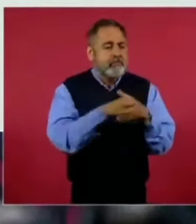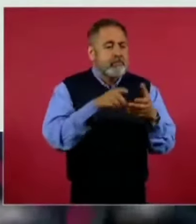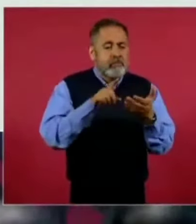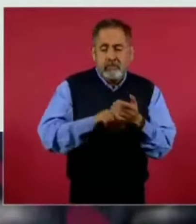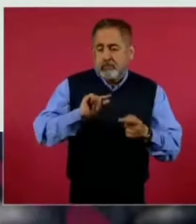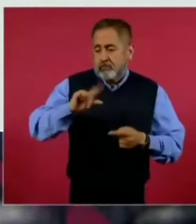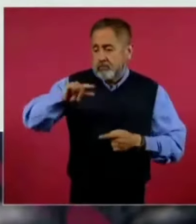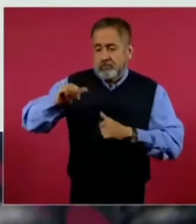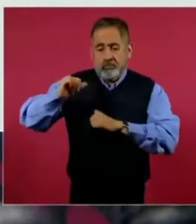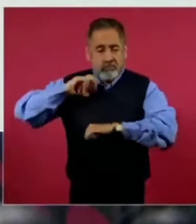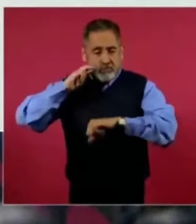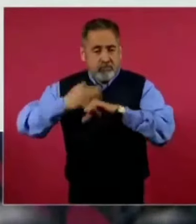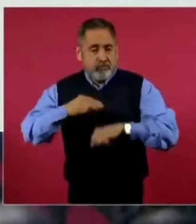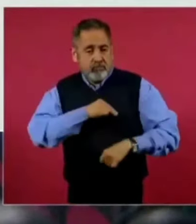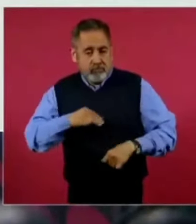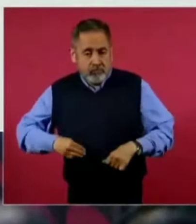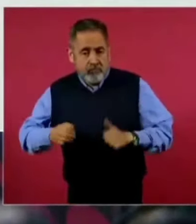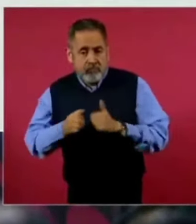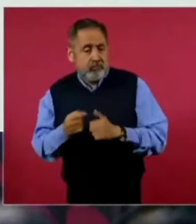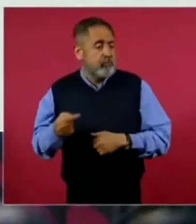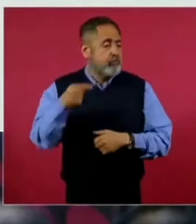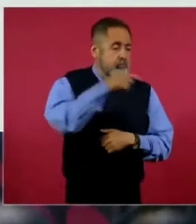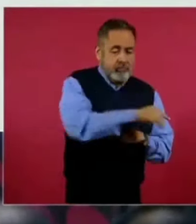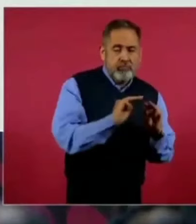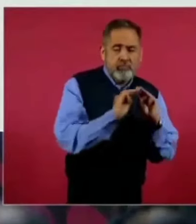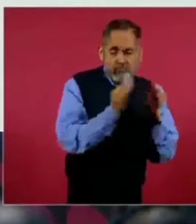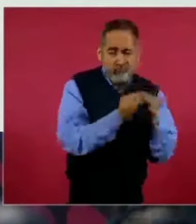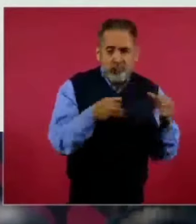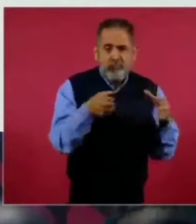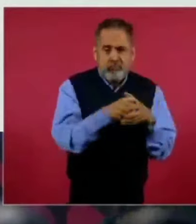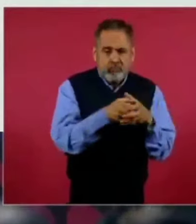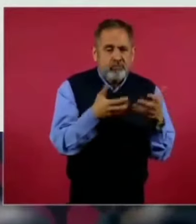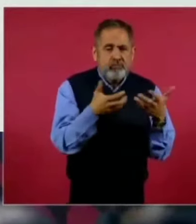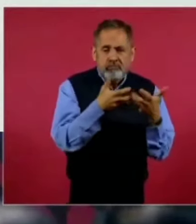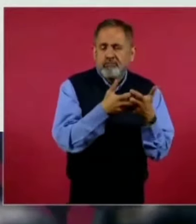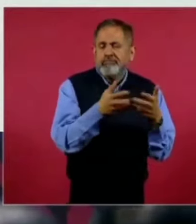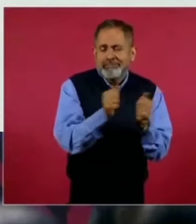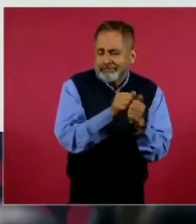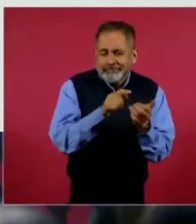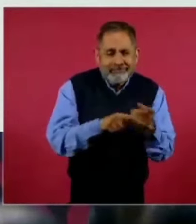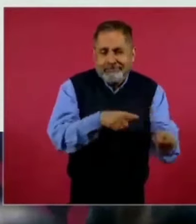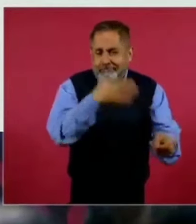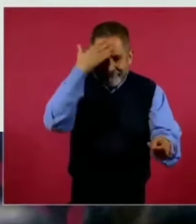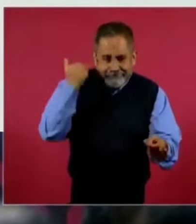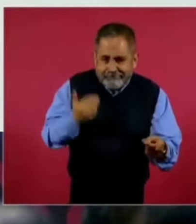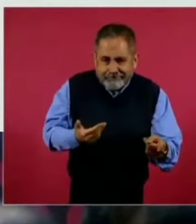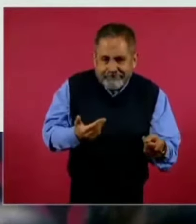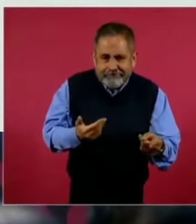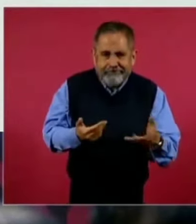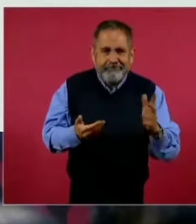autoridades municipales y la delincuencia